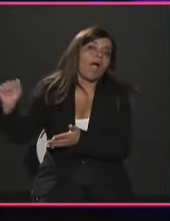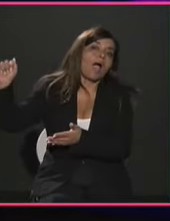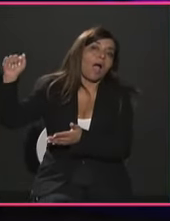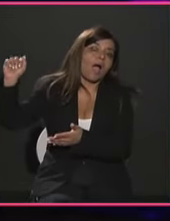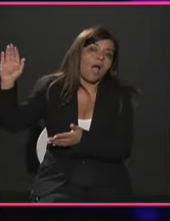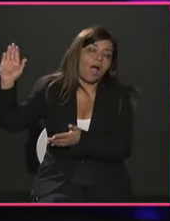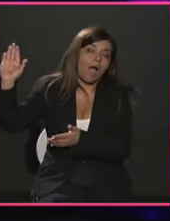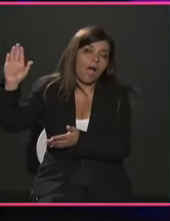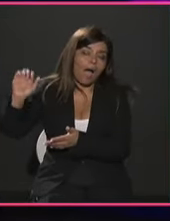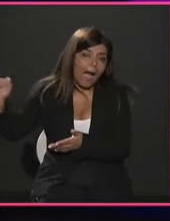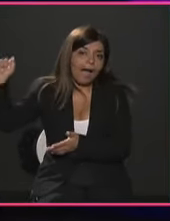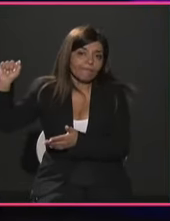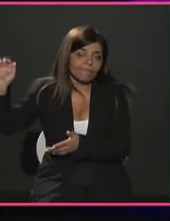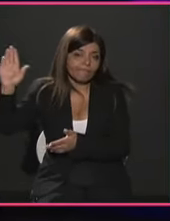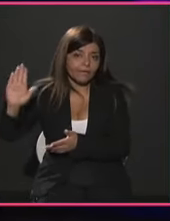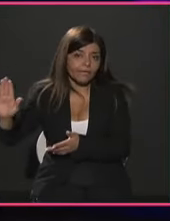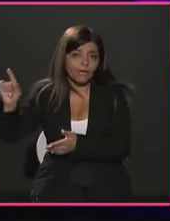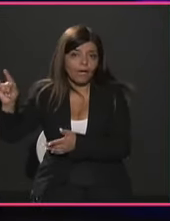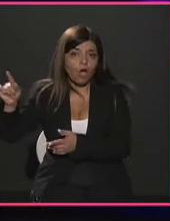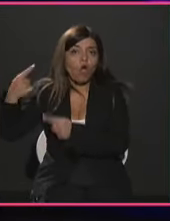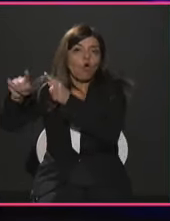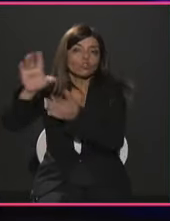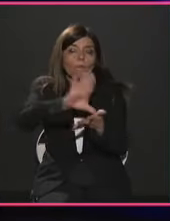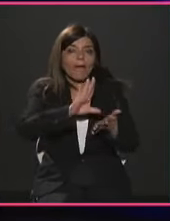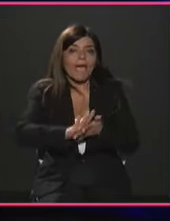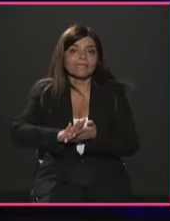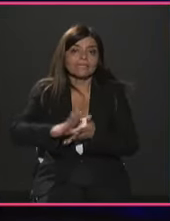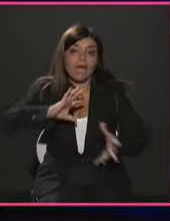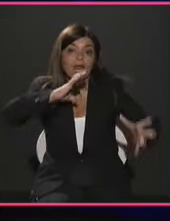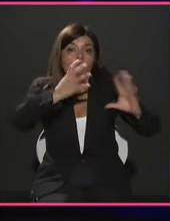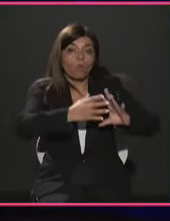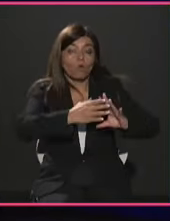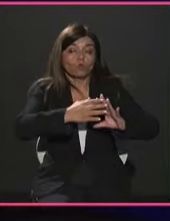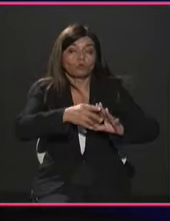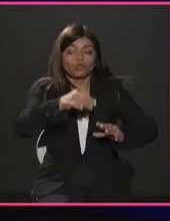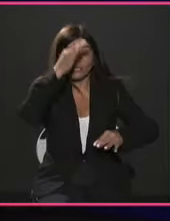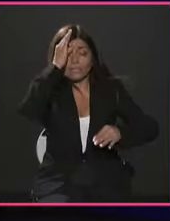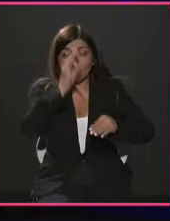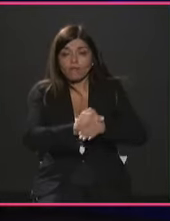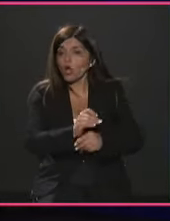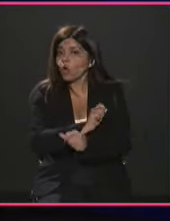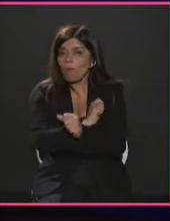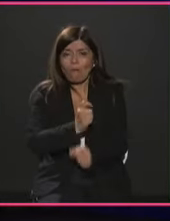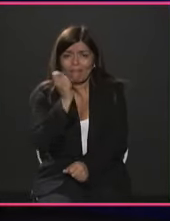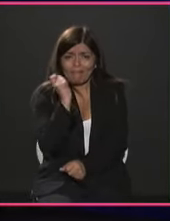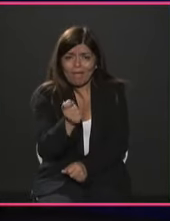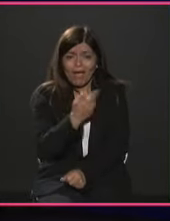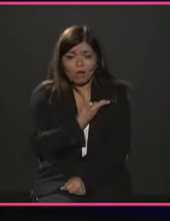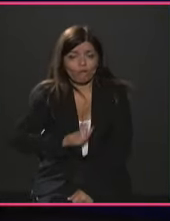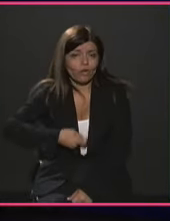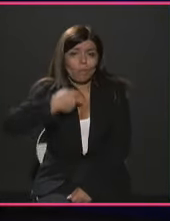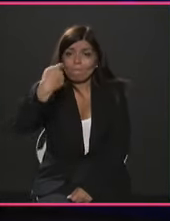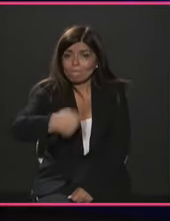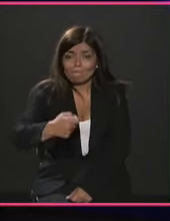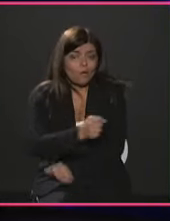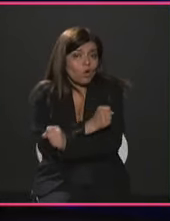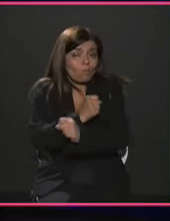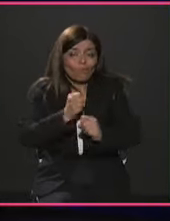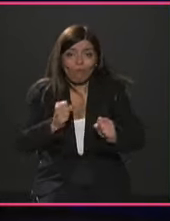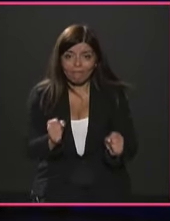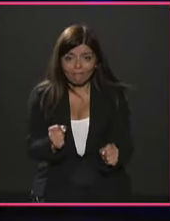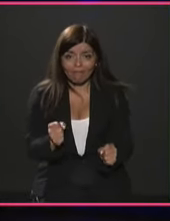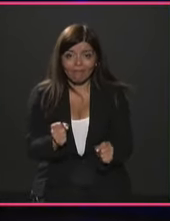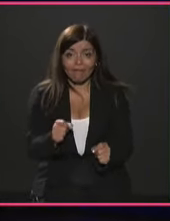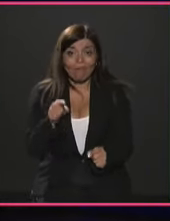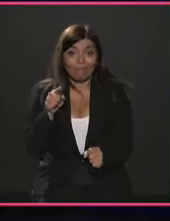países en el mundo con altos niveles de estas enfermedades no pueden costearlo sus gobiernos no pueden costear lasas